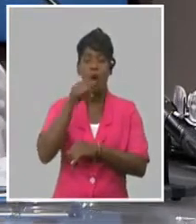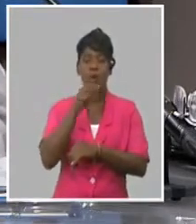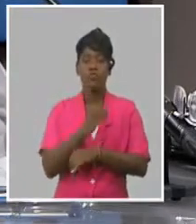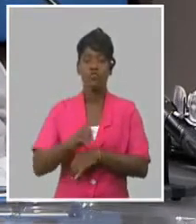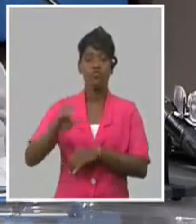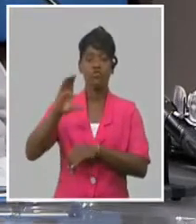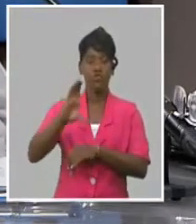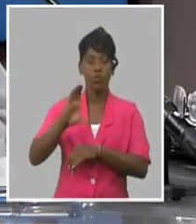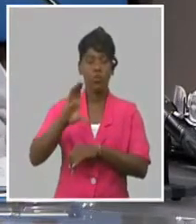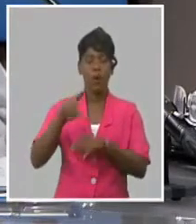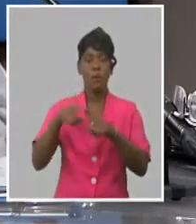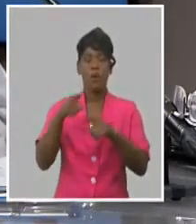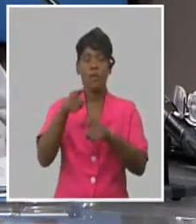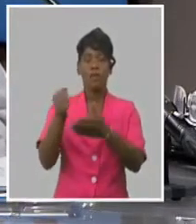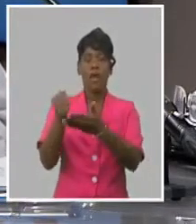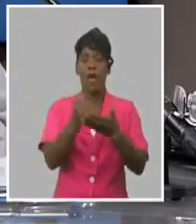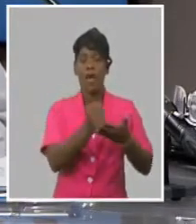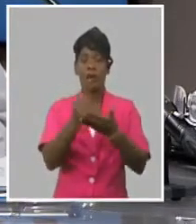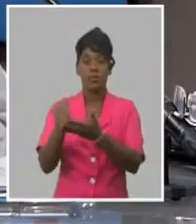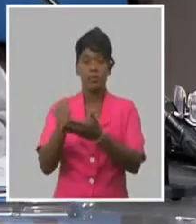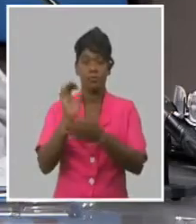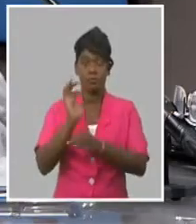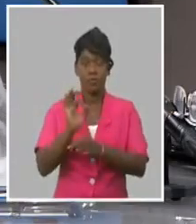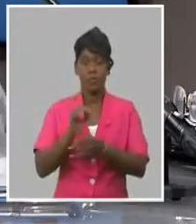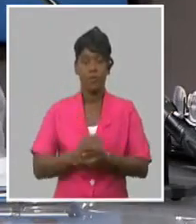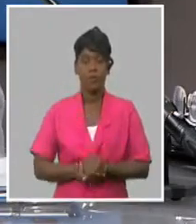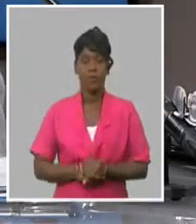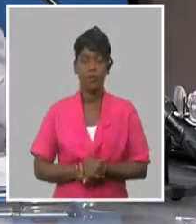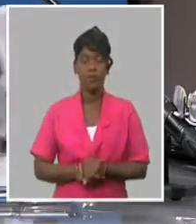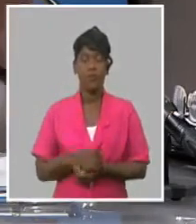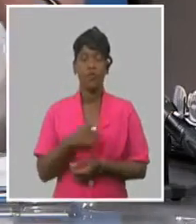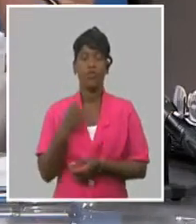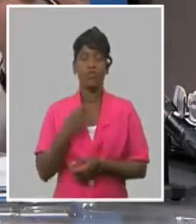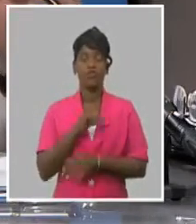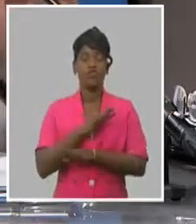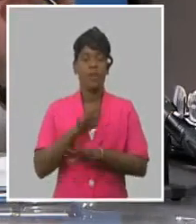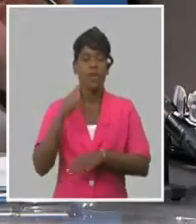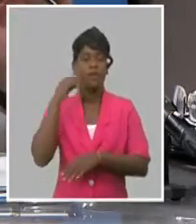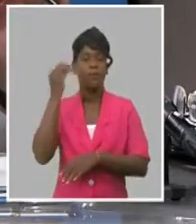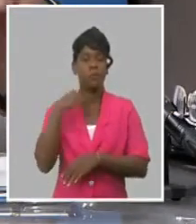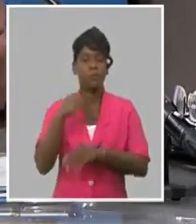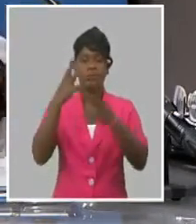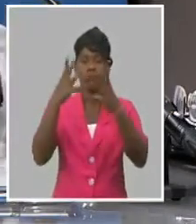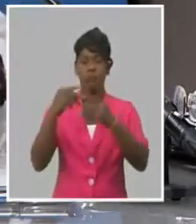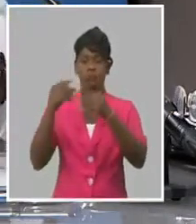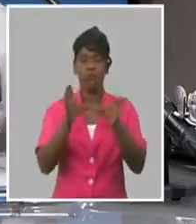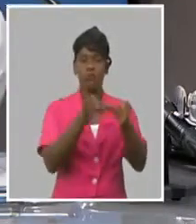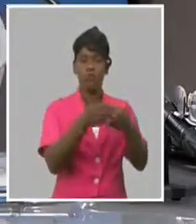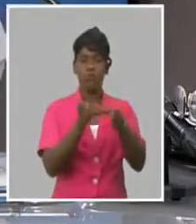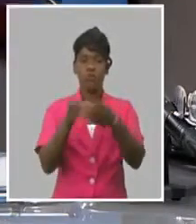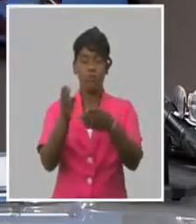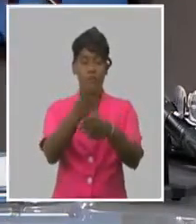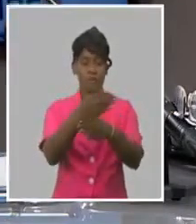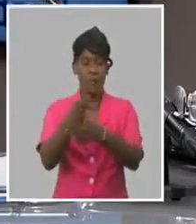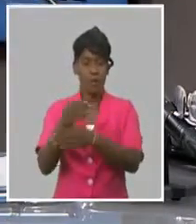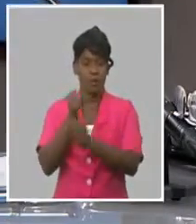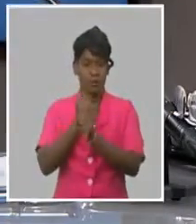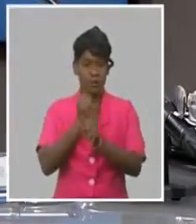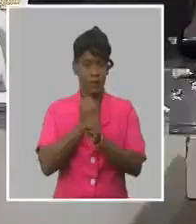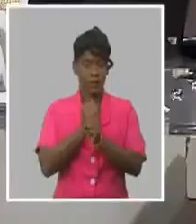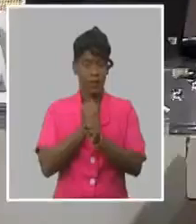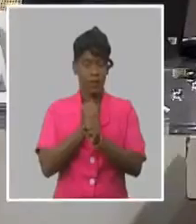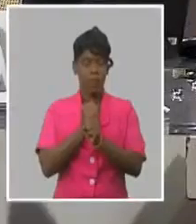Entonces nosotros tenemos en Cuba una escala salarial que tiene muchos grupos. Tiene más de 32